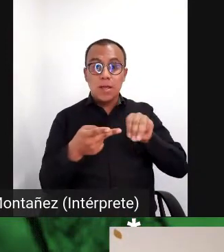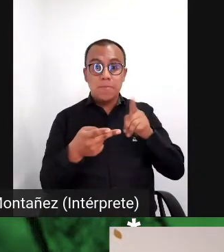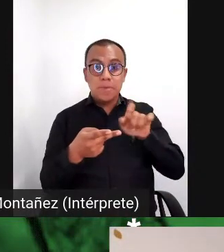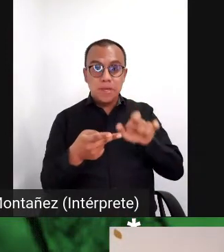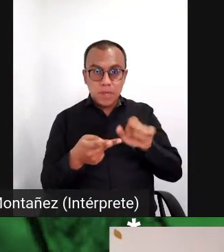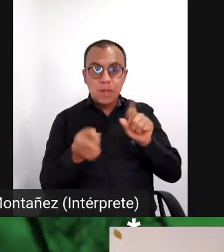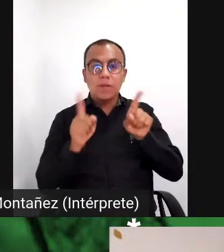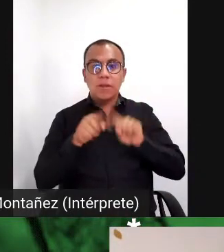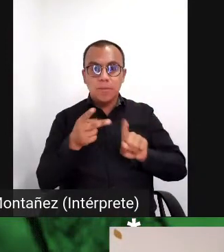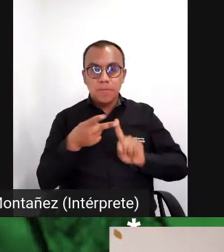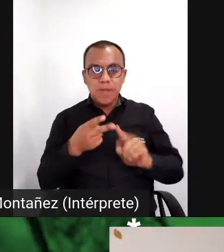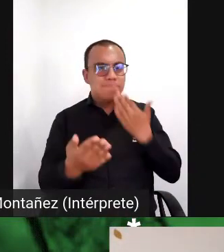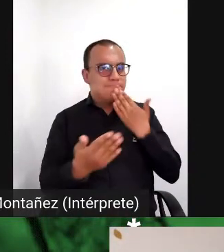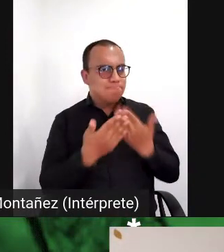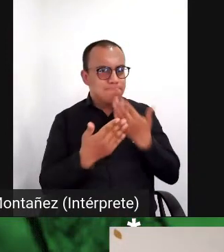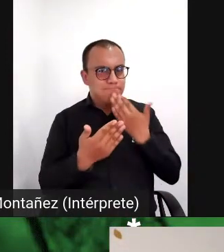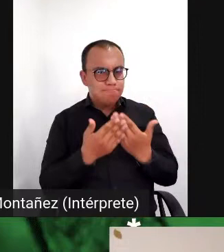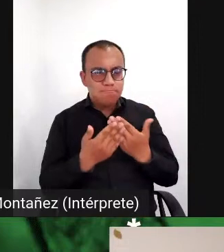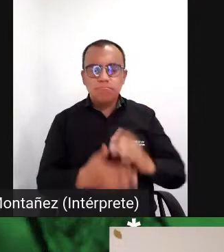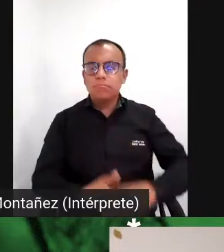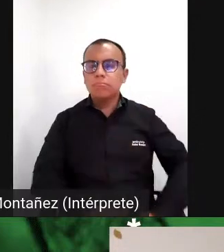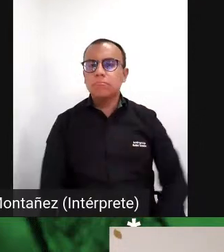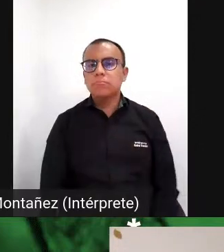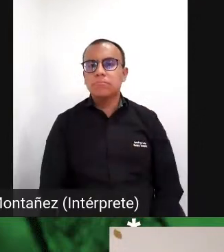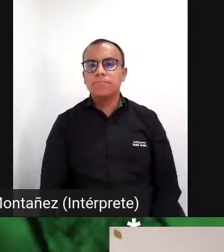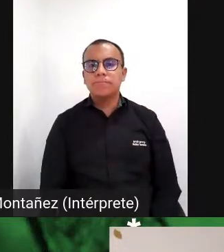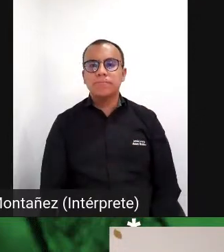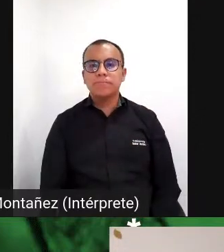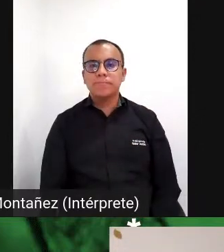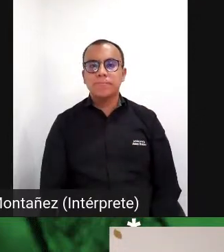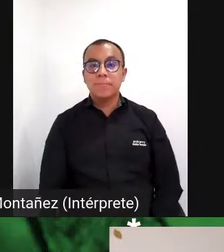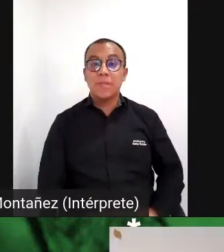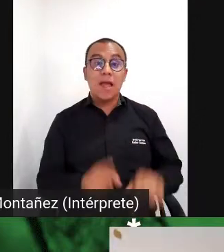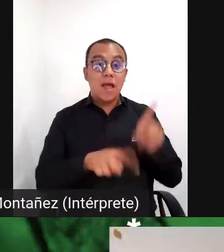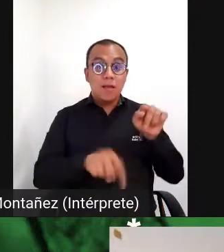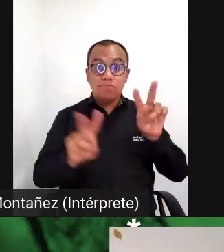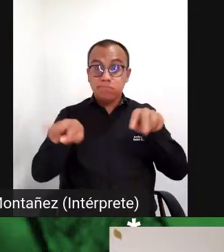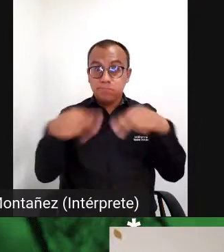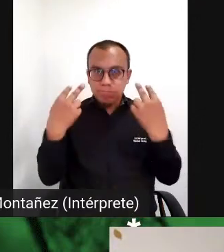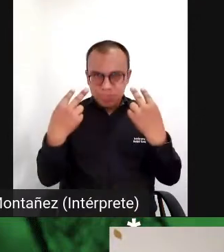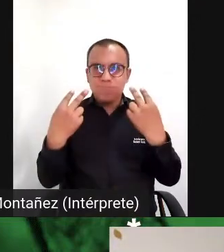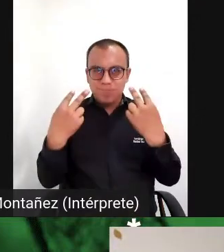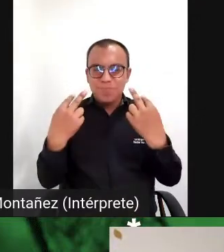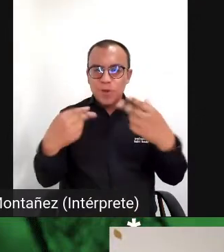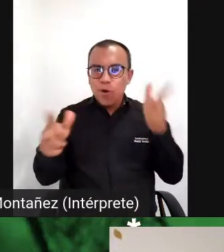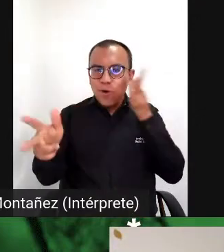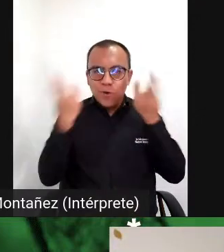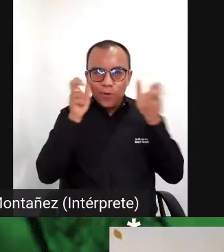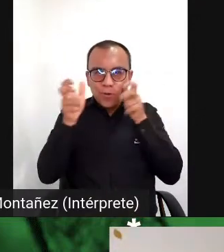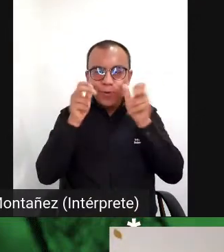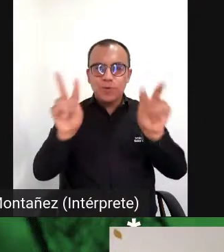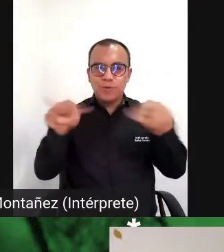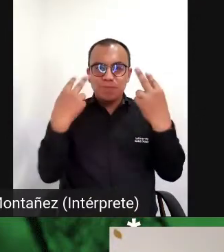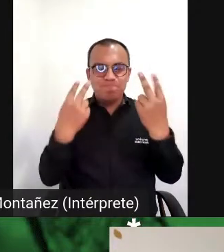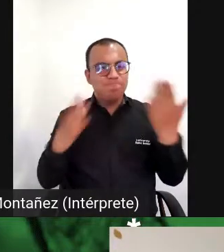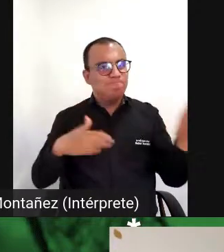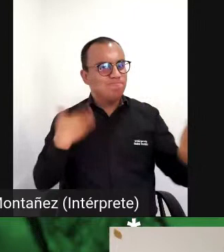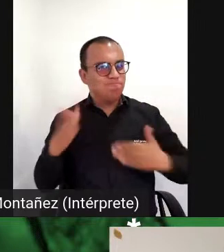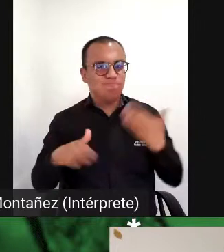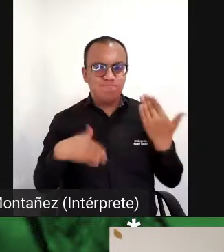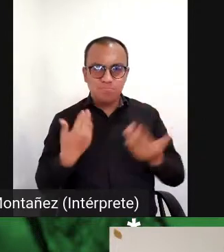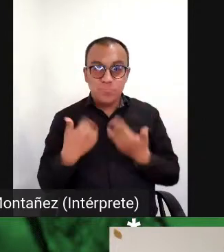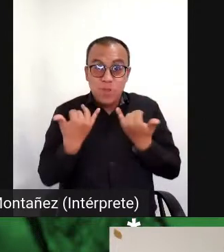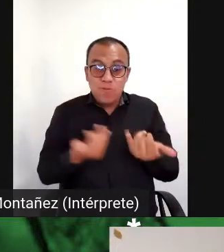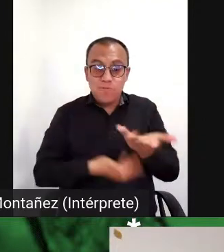Juan Manuel, muchas gracias, y a los que nos están oyendo o viendo, me alegra que estén acá y podamos compartir